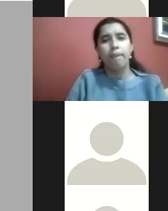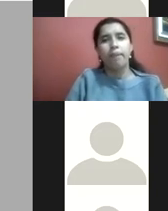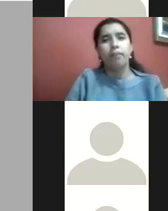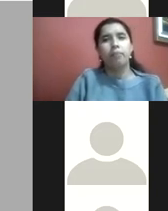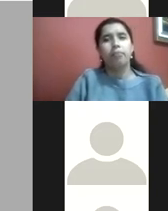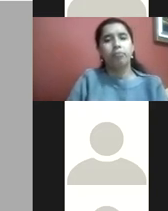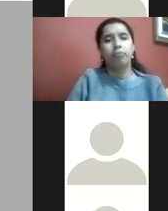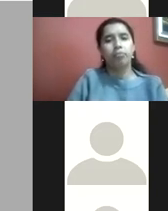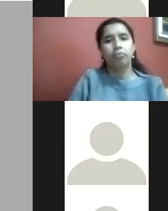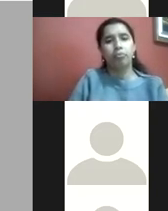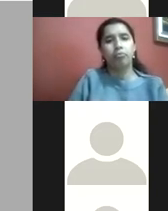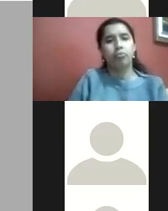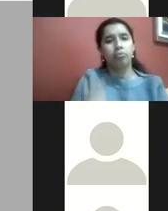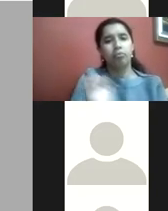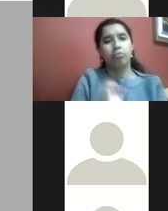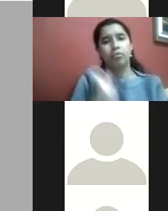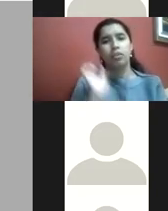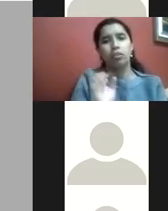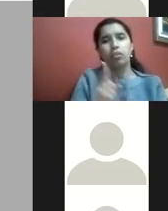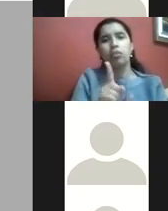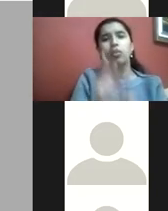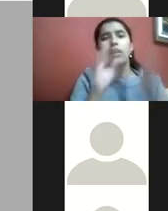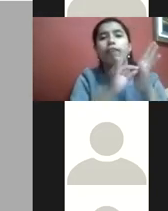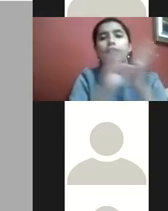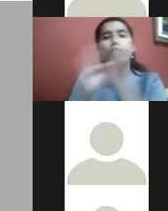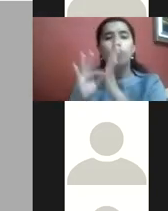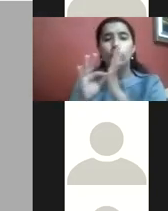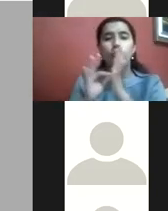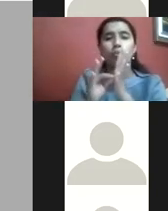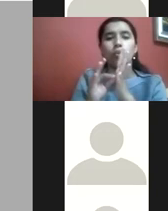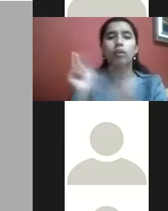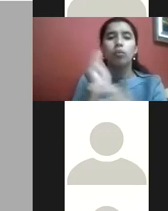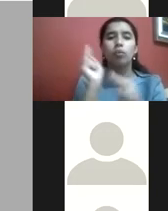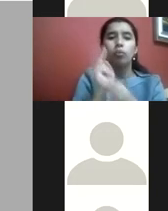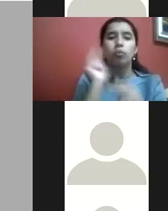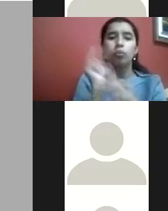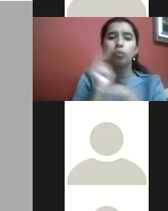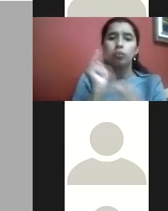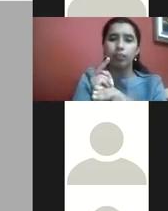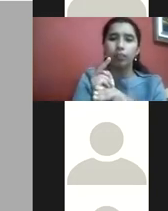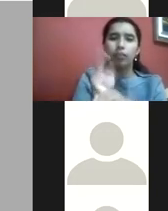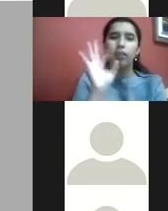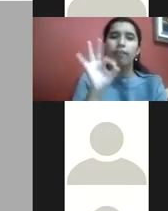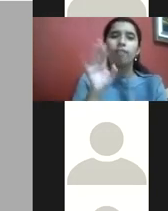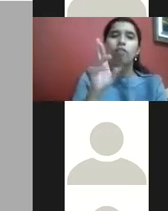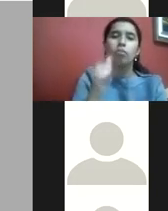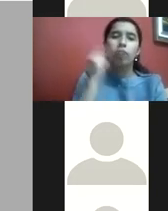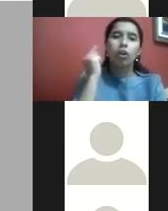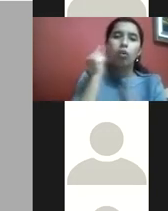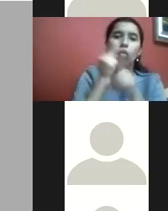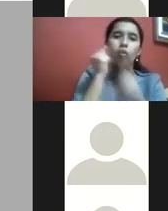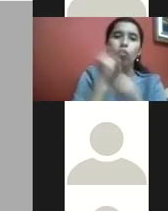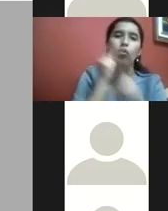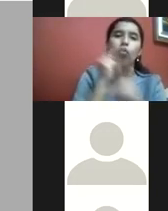Entonces, ¿cuál es la forma de estimación que más se utiliza? La forma de estimación correcta es la estimación